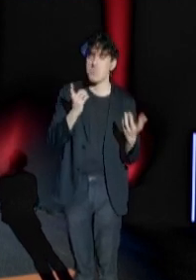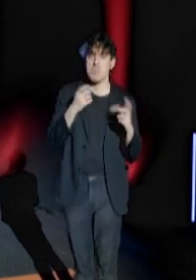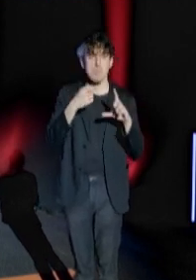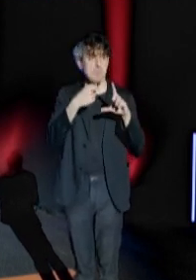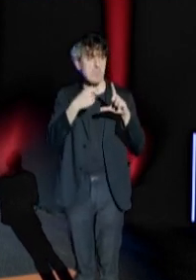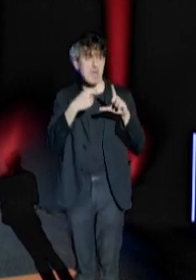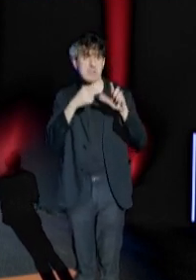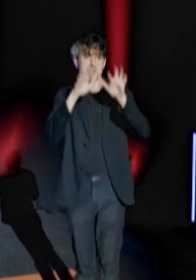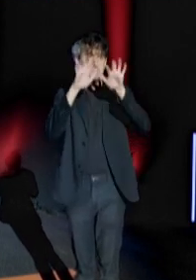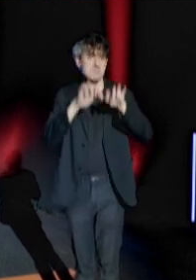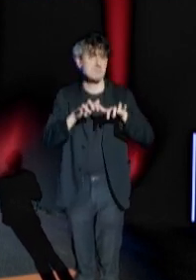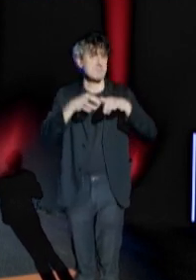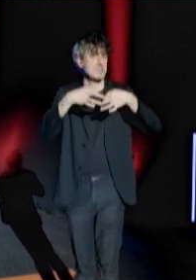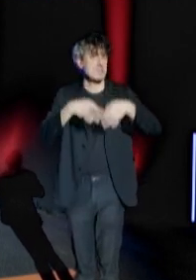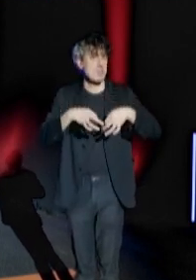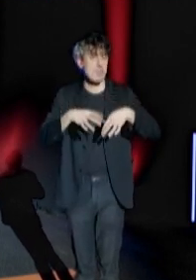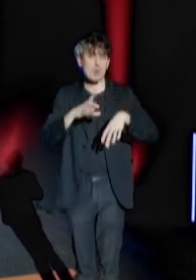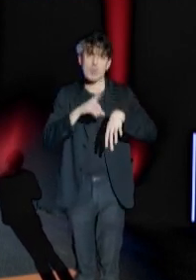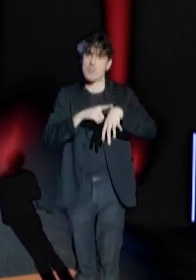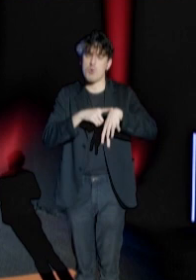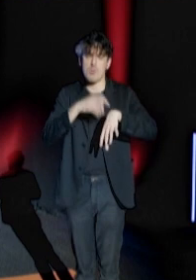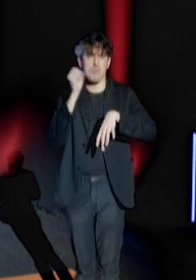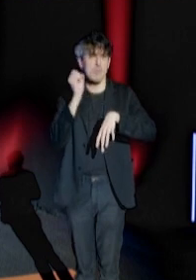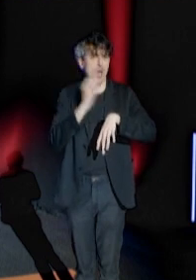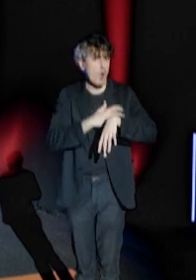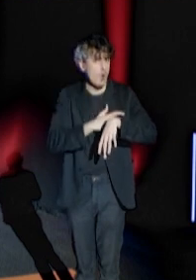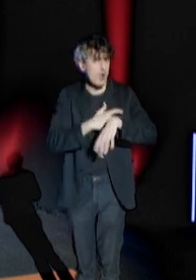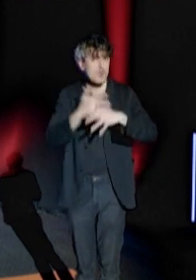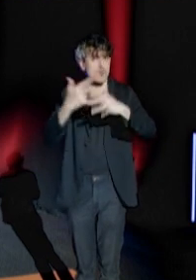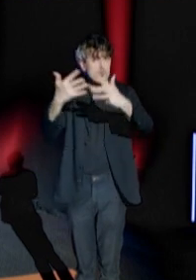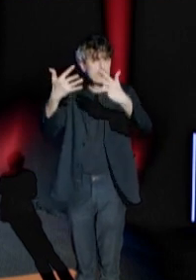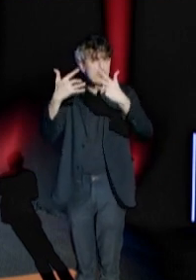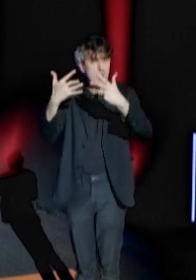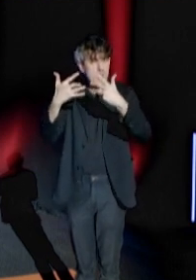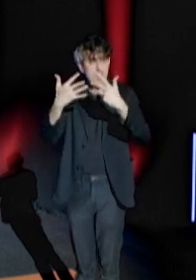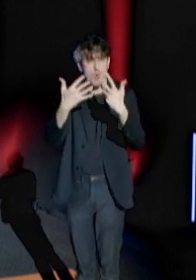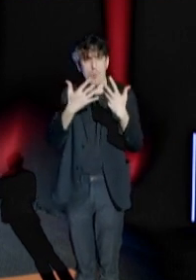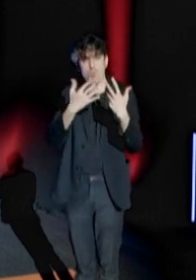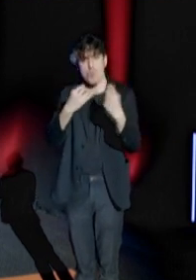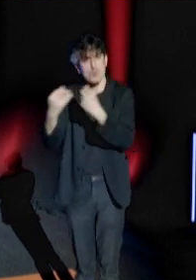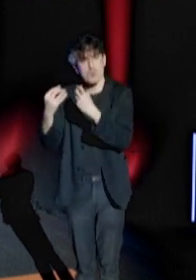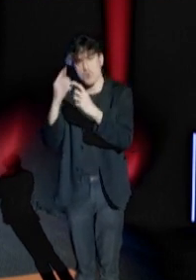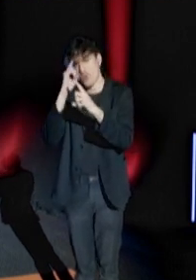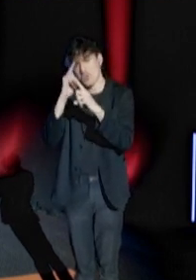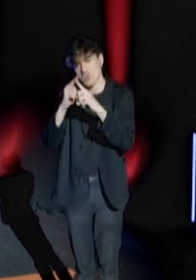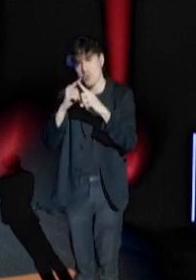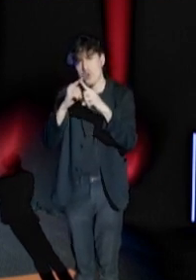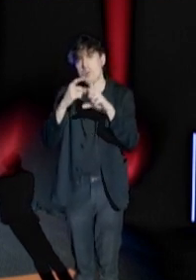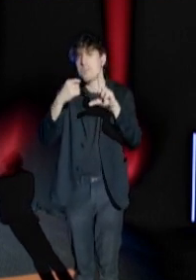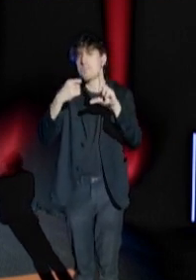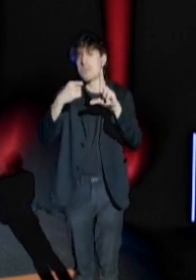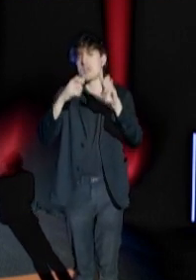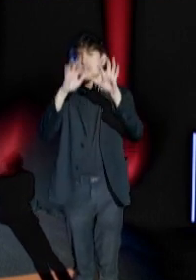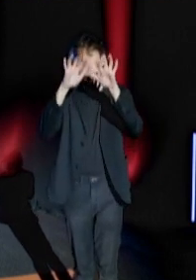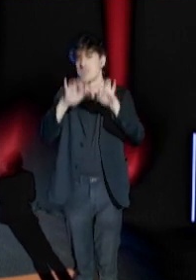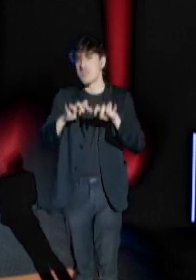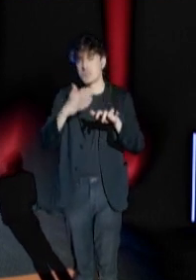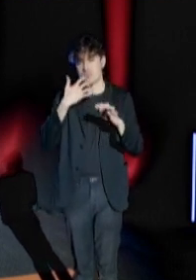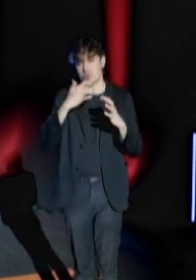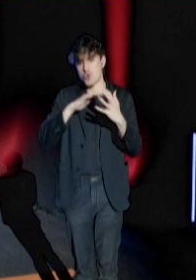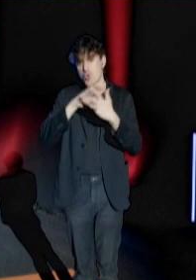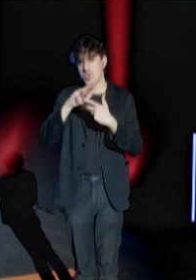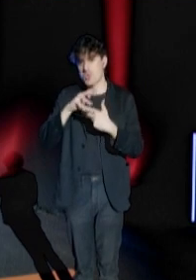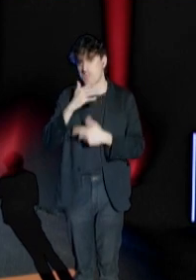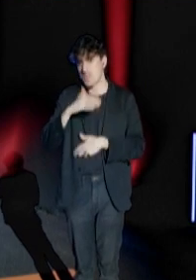pero el tiempo que me ahorra la cantidad de sugerencias que me da para que ese mail sobre todo cuando son malas noticias os lo